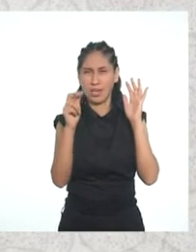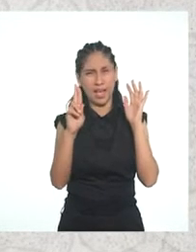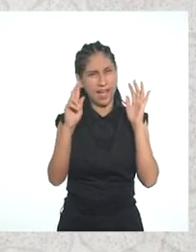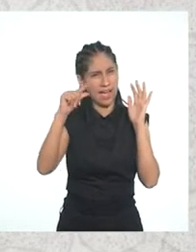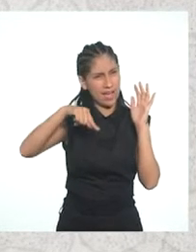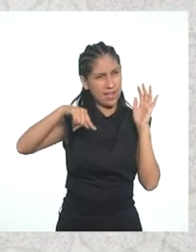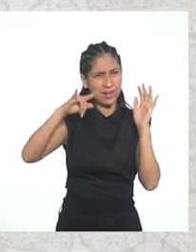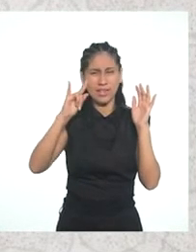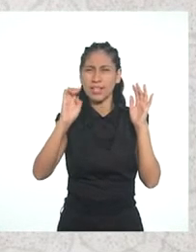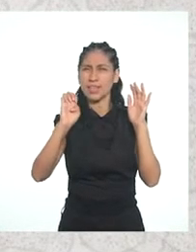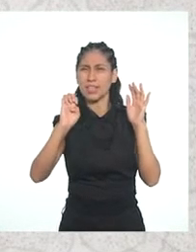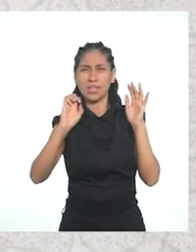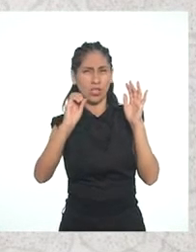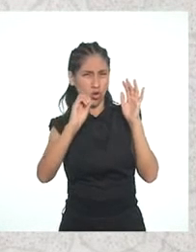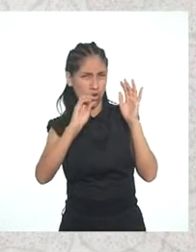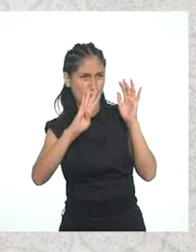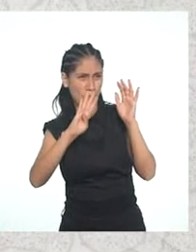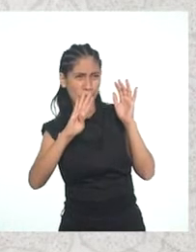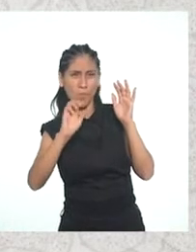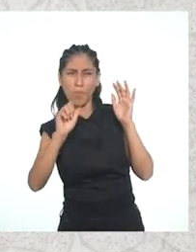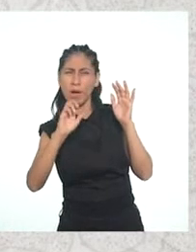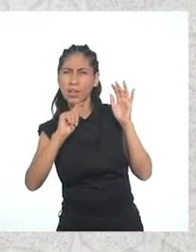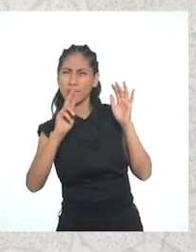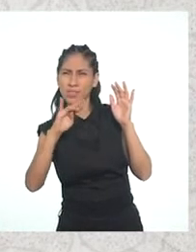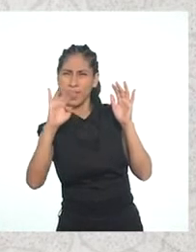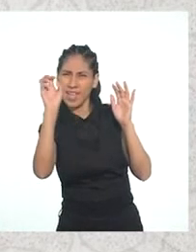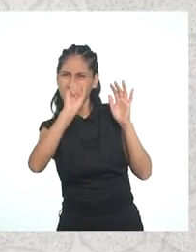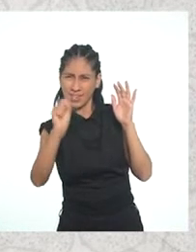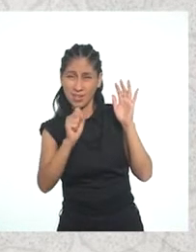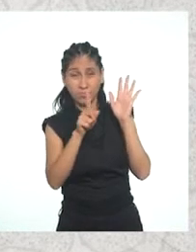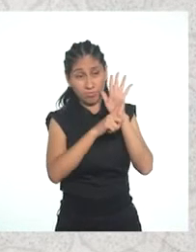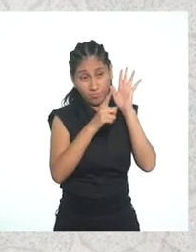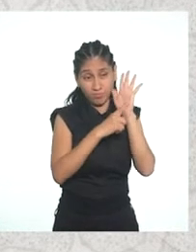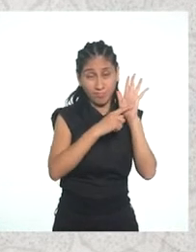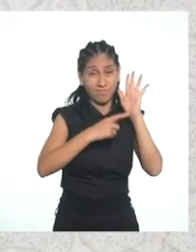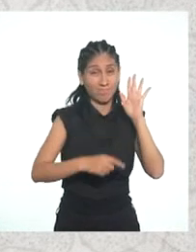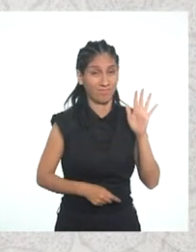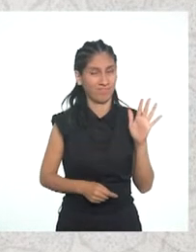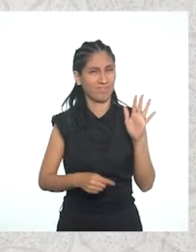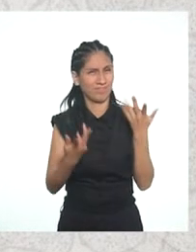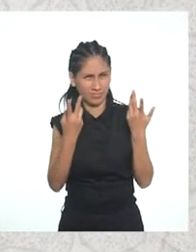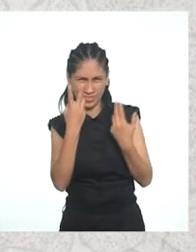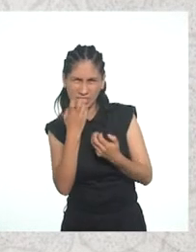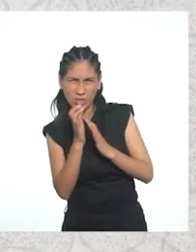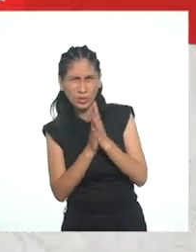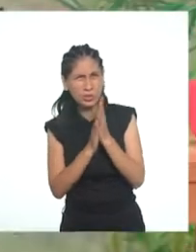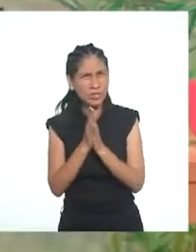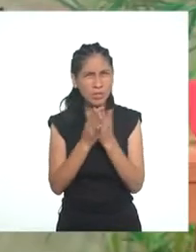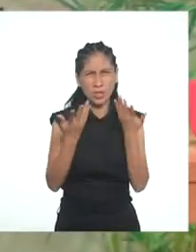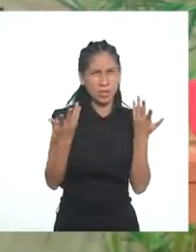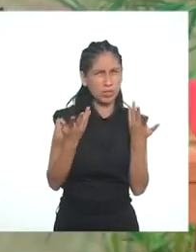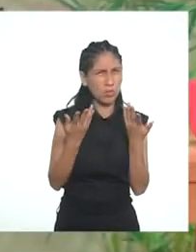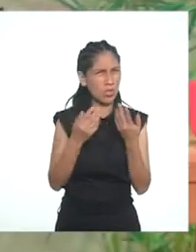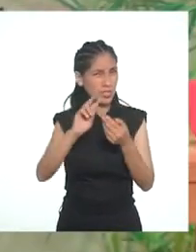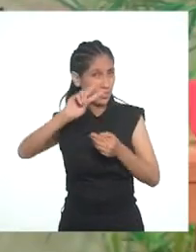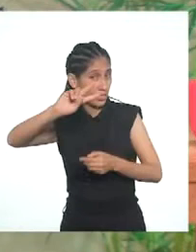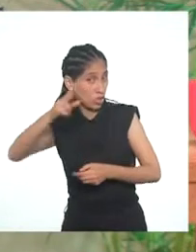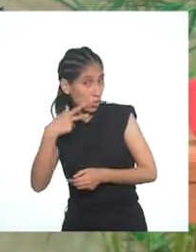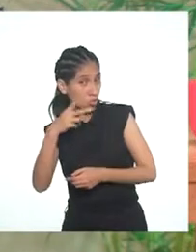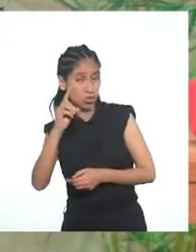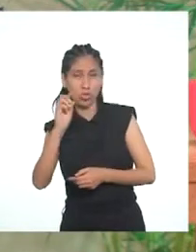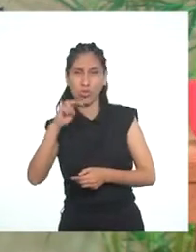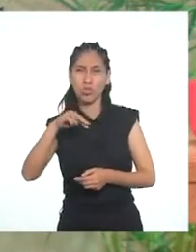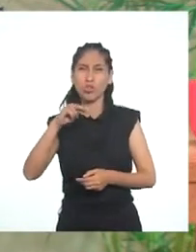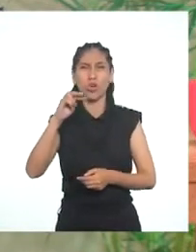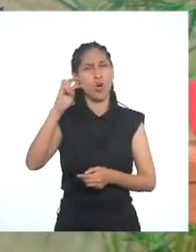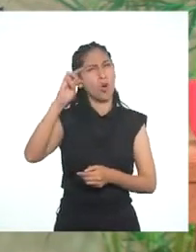Metanococcus hanaski, que genera gas metano en los estómagos de los rumiantes, así como en algunos pantanos. Me gustaría saber un poco más sobre el segundo